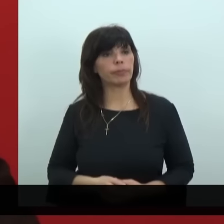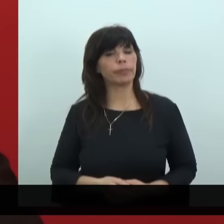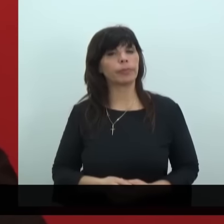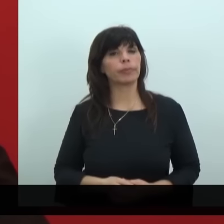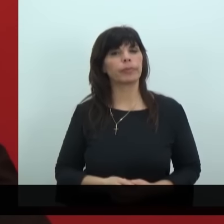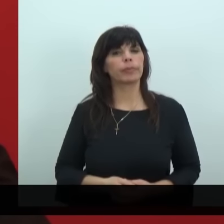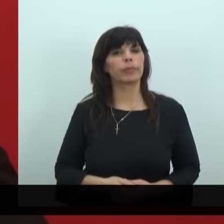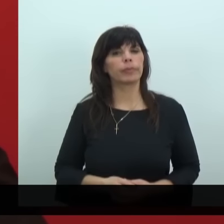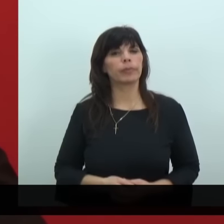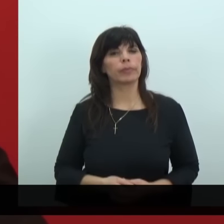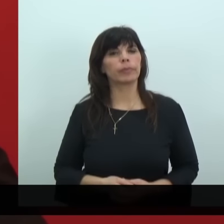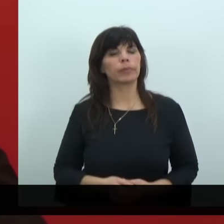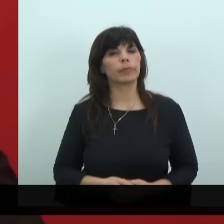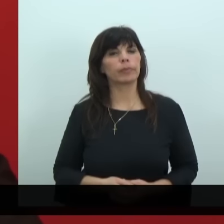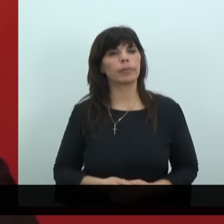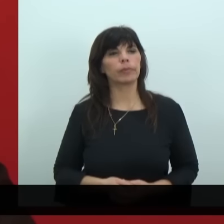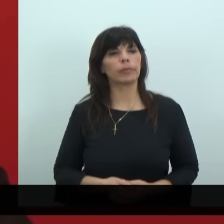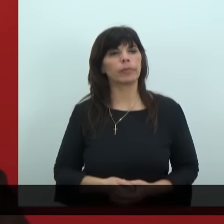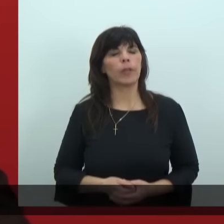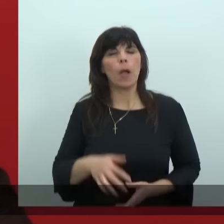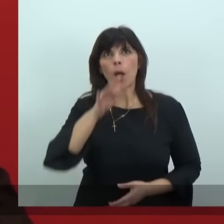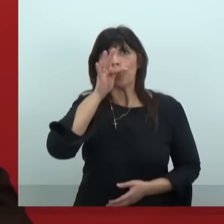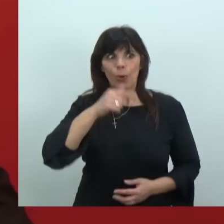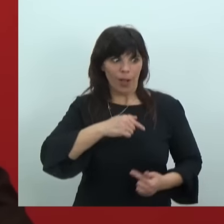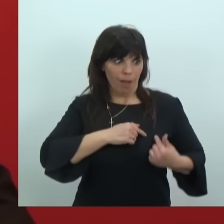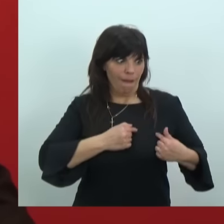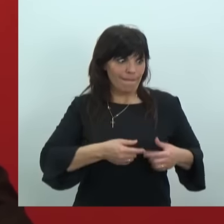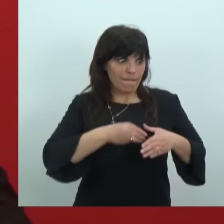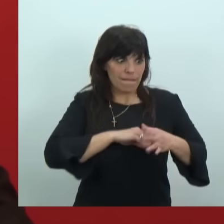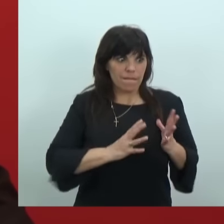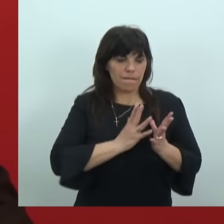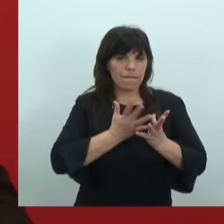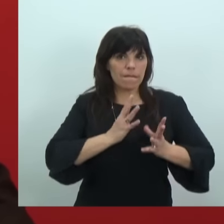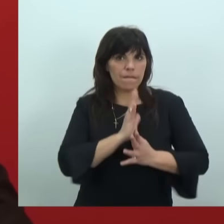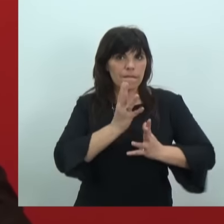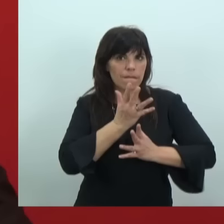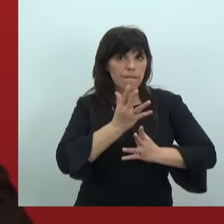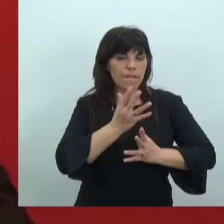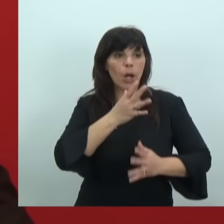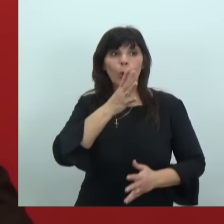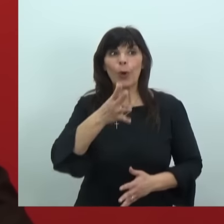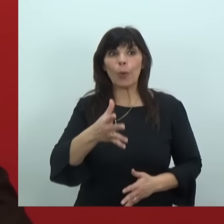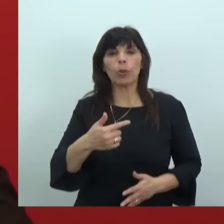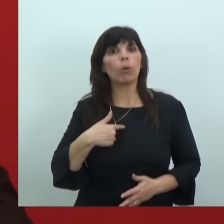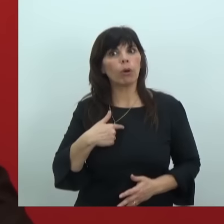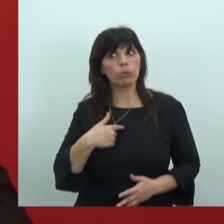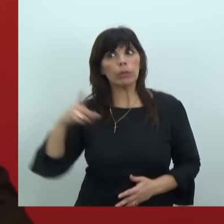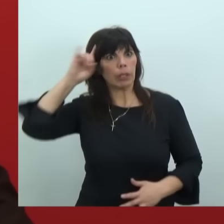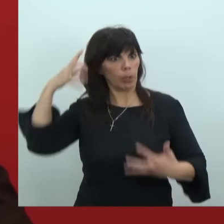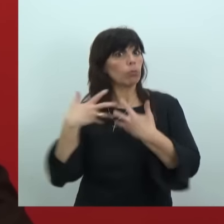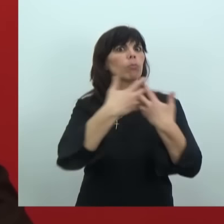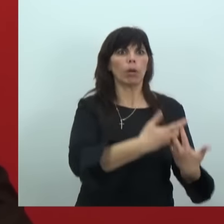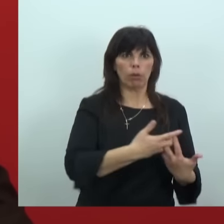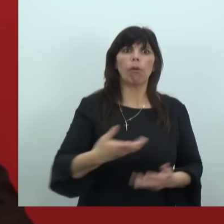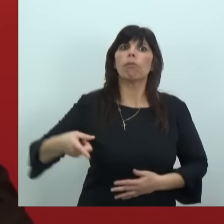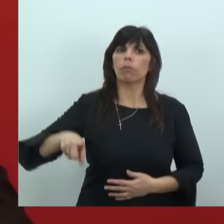Promesas que arden en mi corazón. ¿Por qué? Porque yo también tengo ataques.